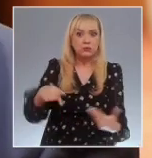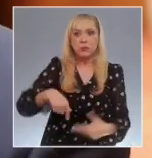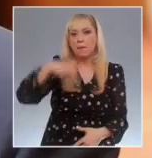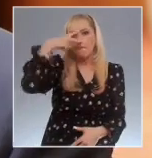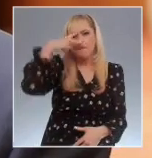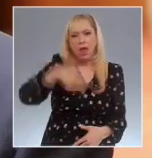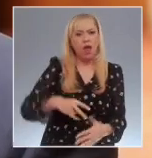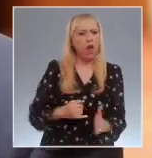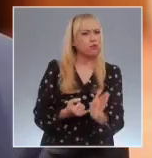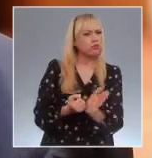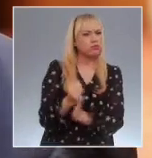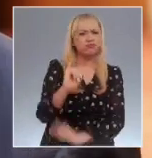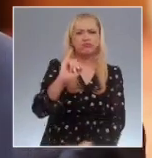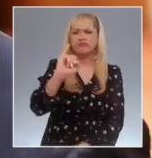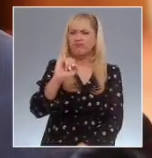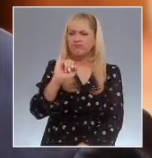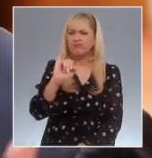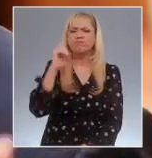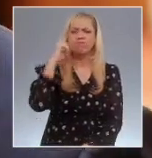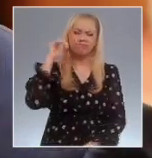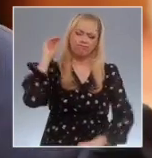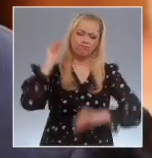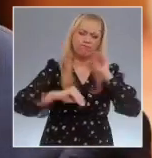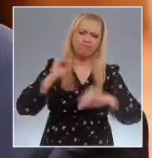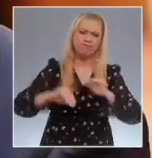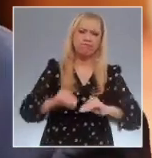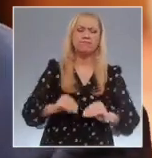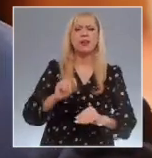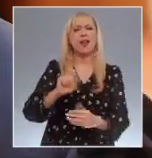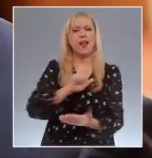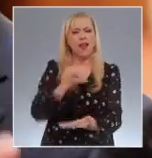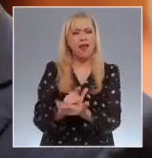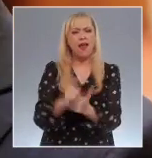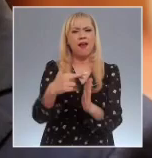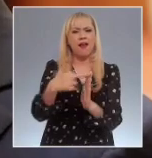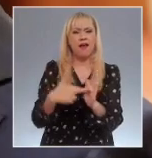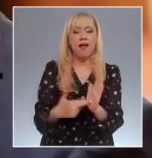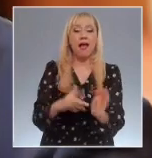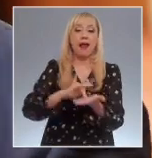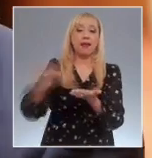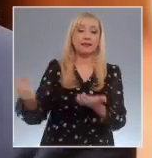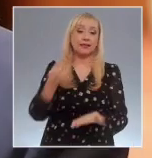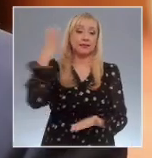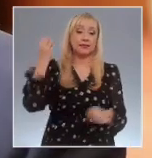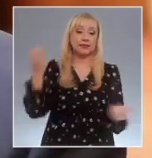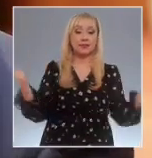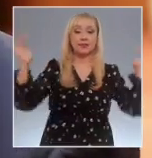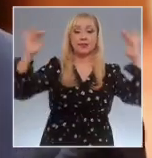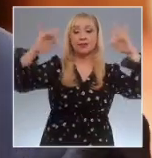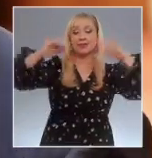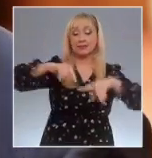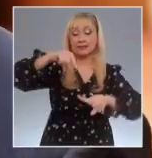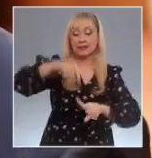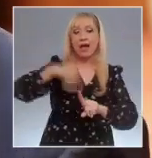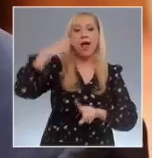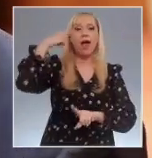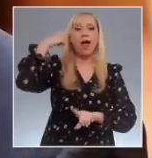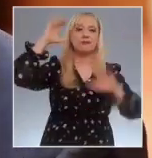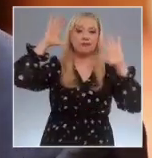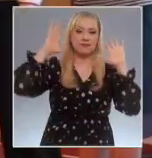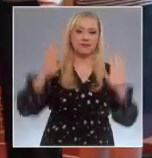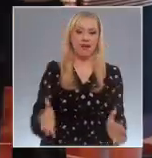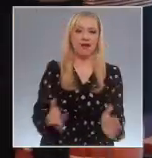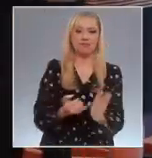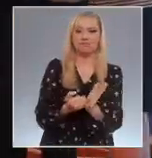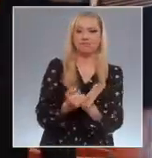la implementación de todos estos instrumentos que, a través de la cumbre judicial, encuentran una cristalización para todos nuestros